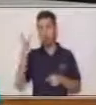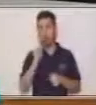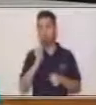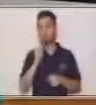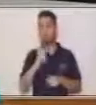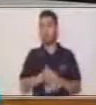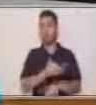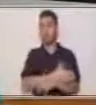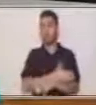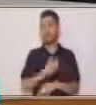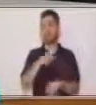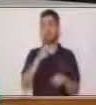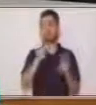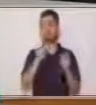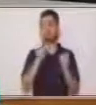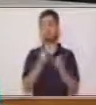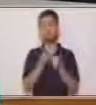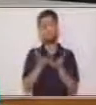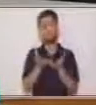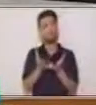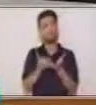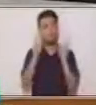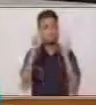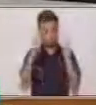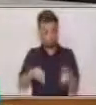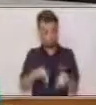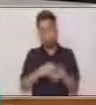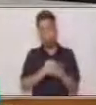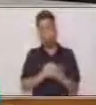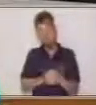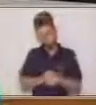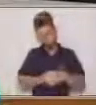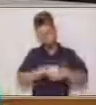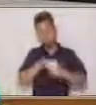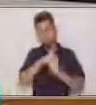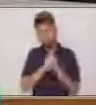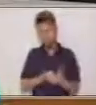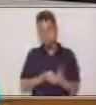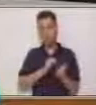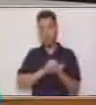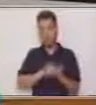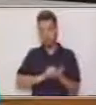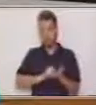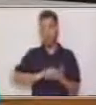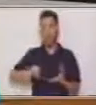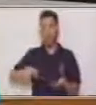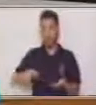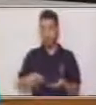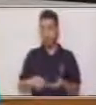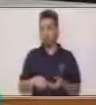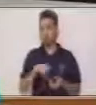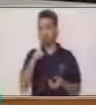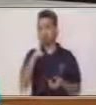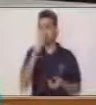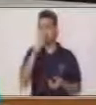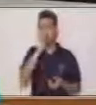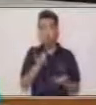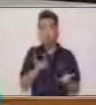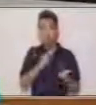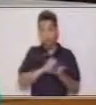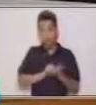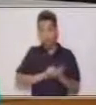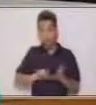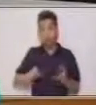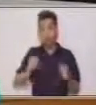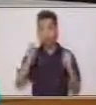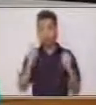de empezar, te recomiendo que laves tus manos constantemente con agua y jabón y que si no tienes agua y jabón